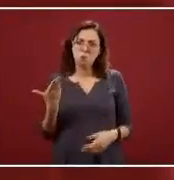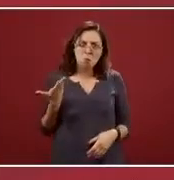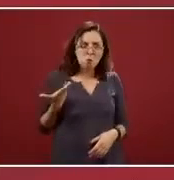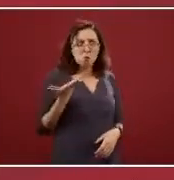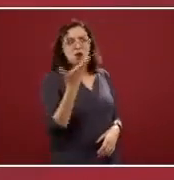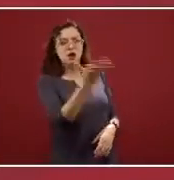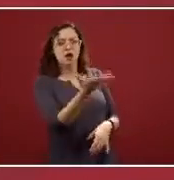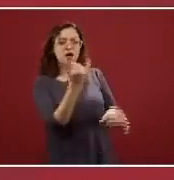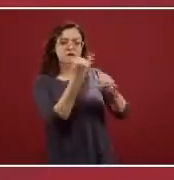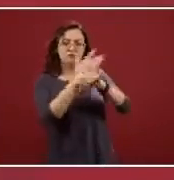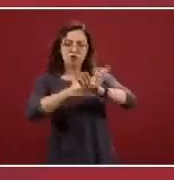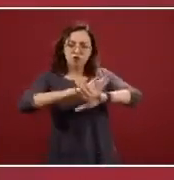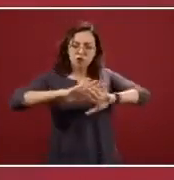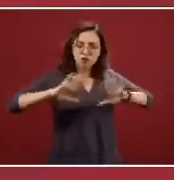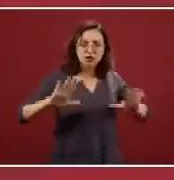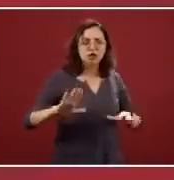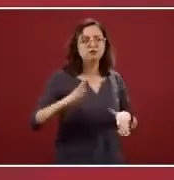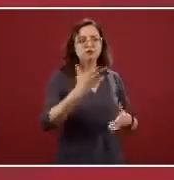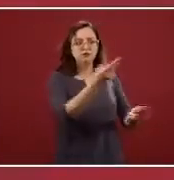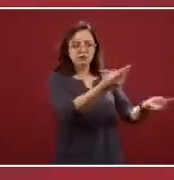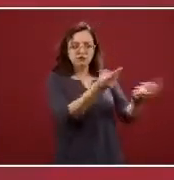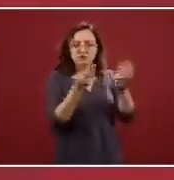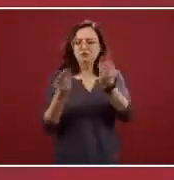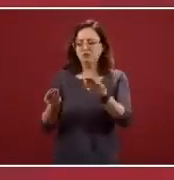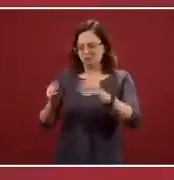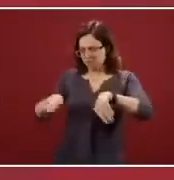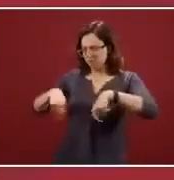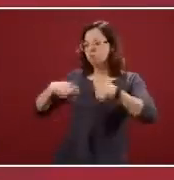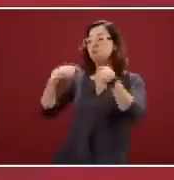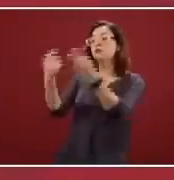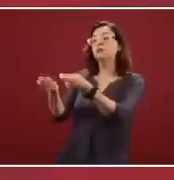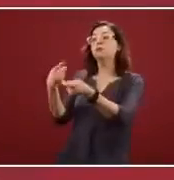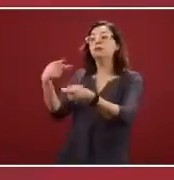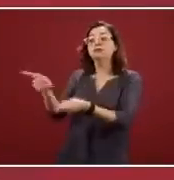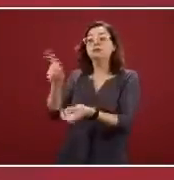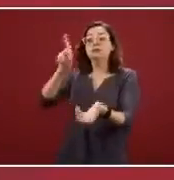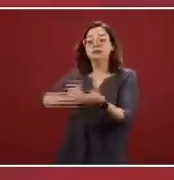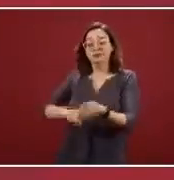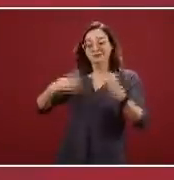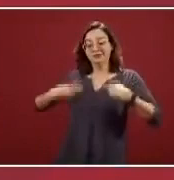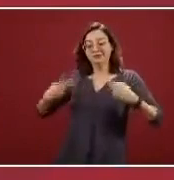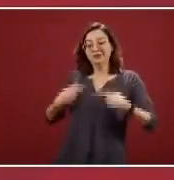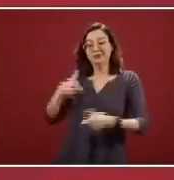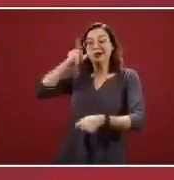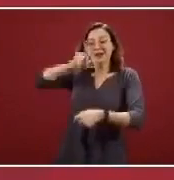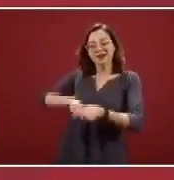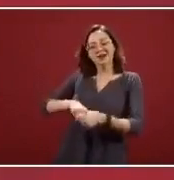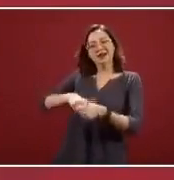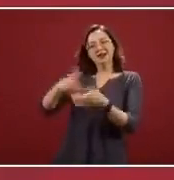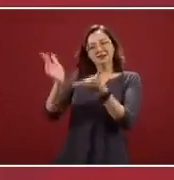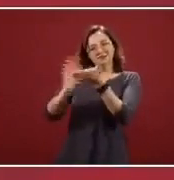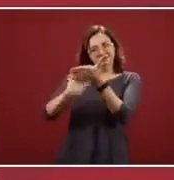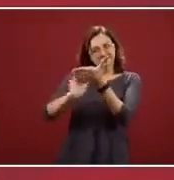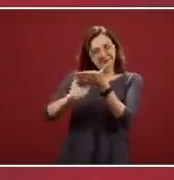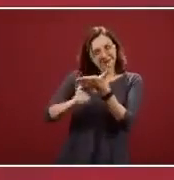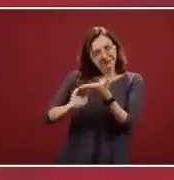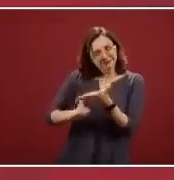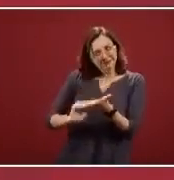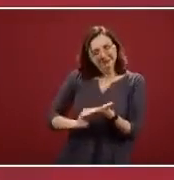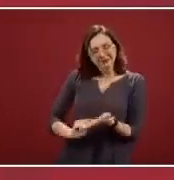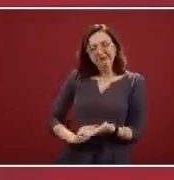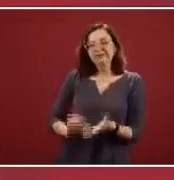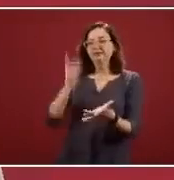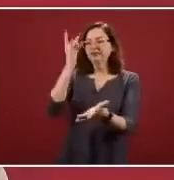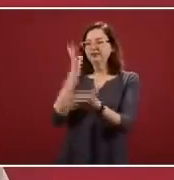datos o información, esta información siempre se da sin ningún dato que permita la identificación de una persona. Se dan datos